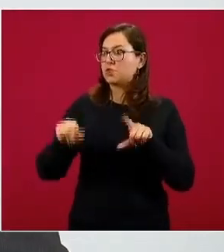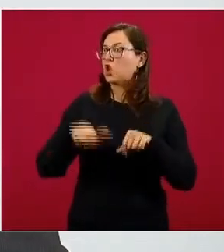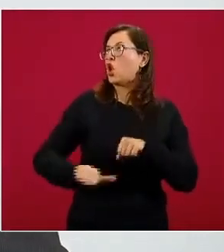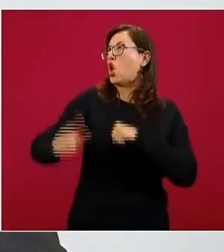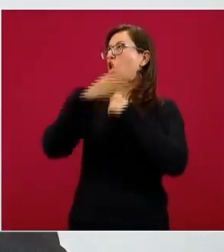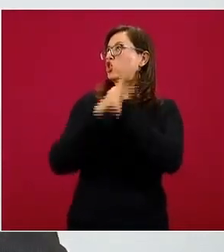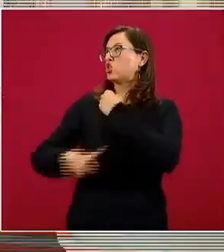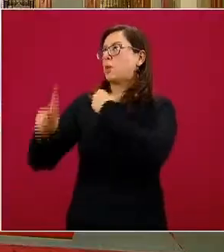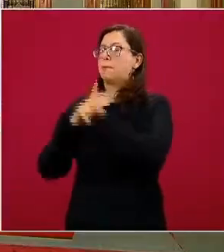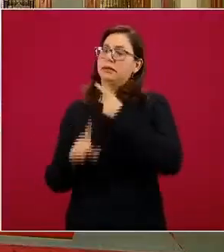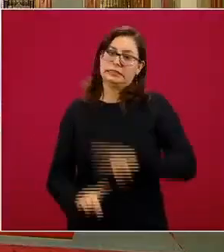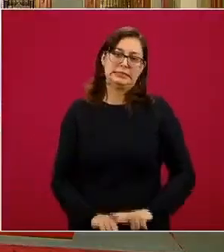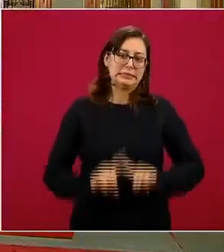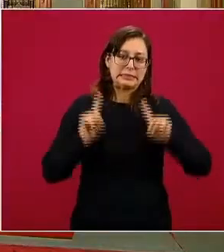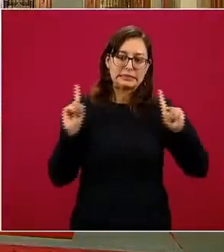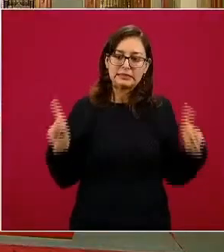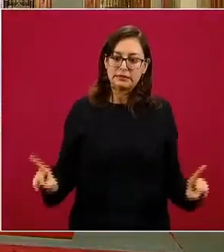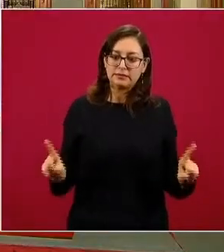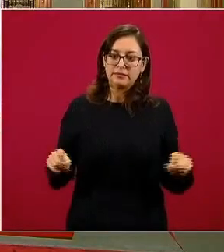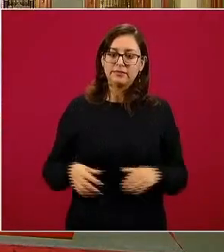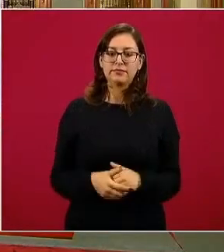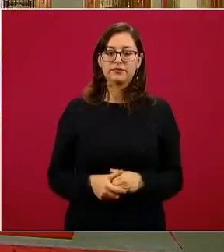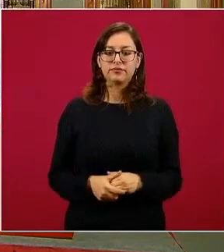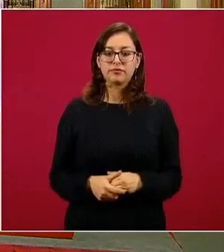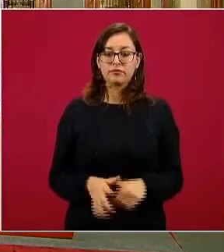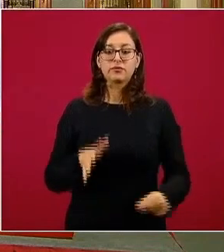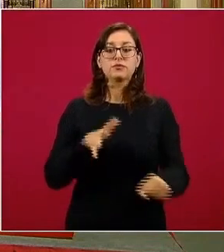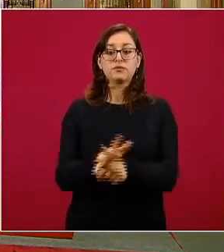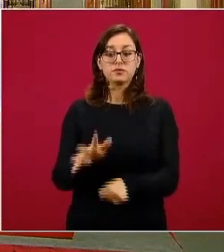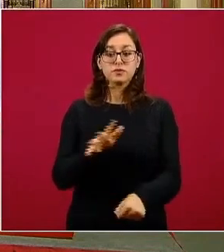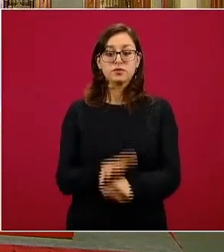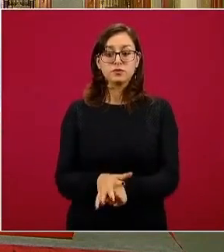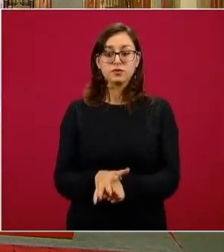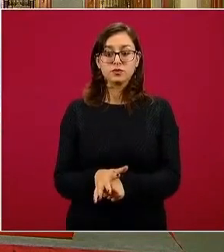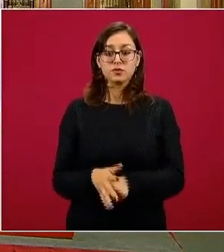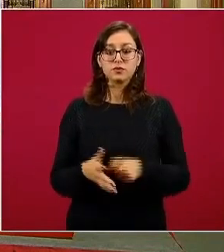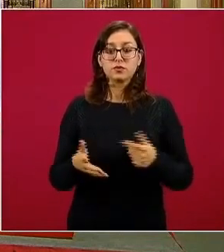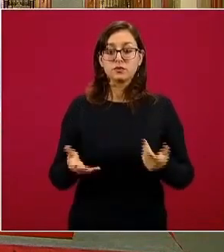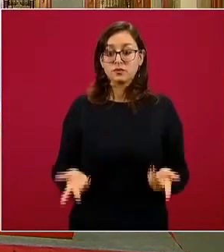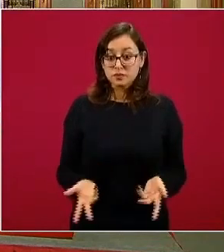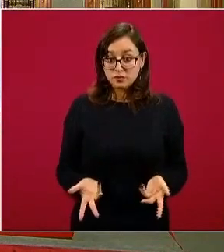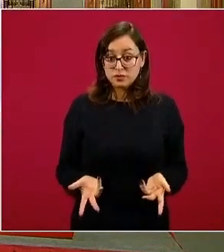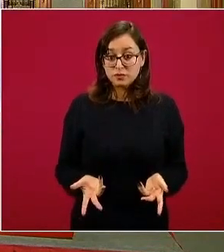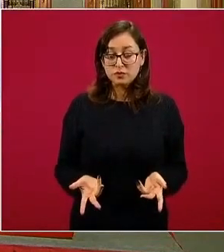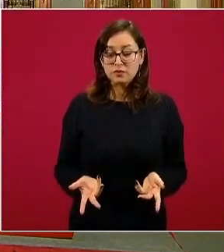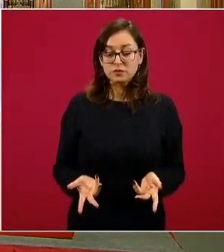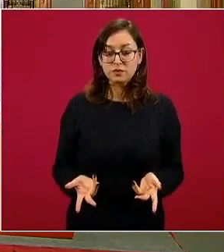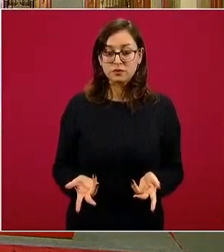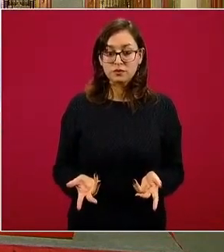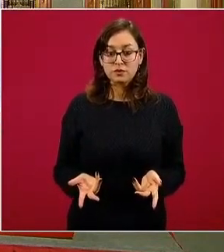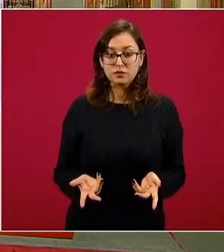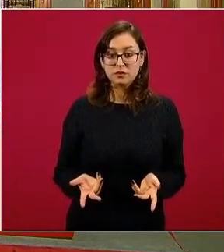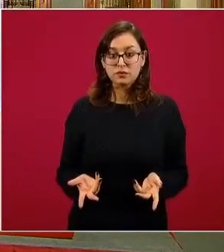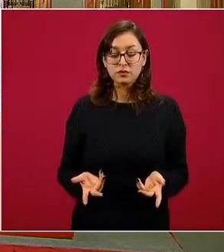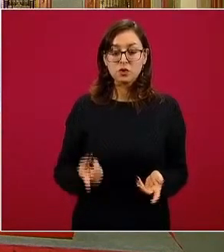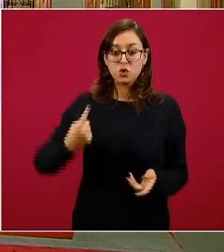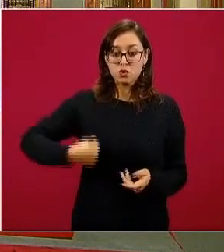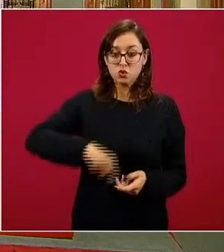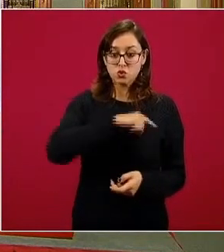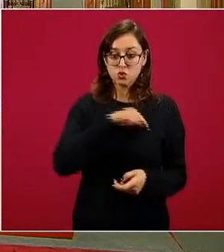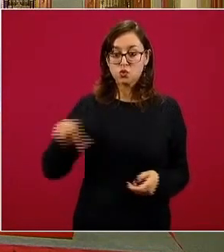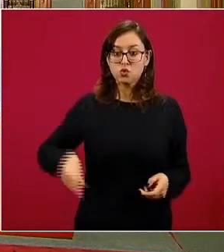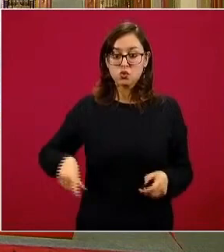al abordaje en el manejo de esta epidemia. Y es la visión de que estamos ejerciendo funciones de